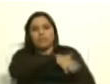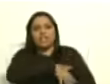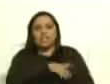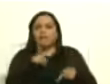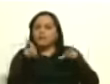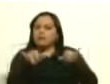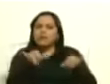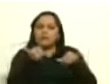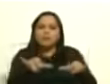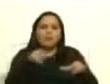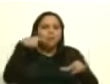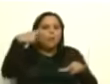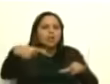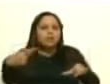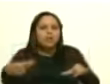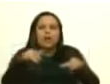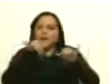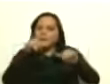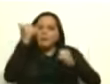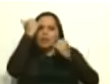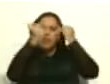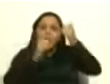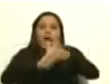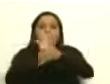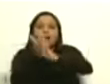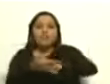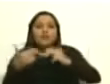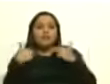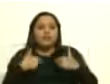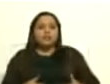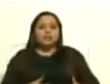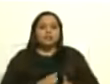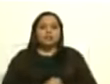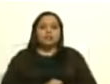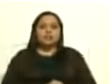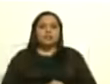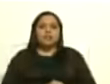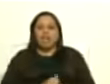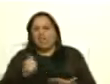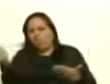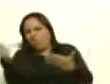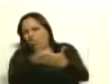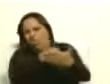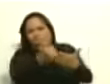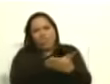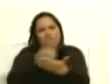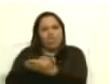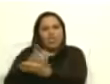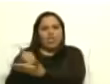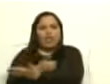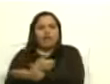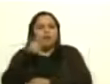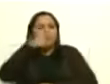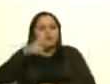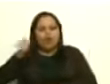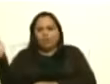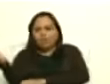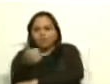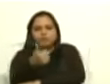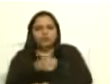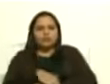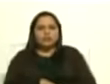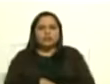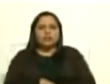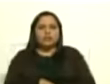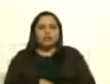misma política, que es la destrucción de la humanidad, arrasar con los pueblos y que